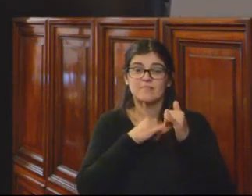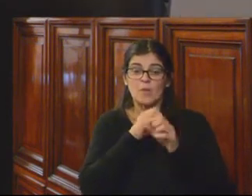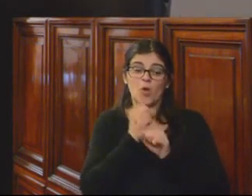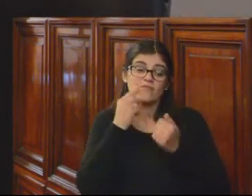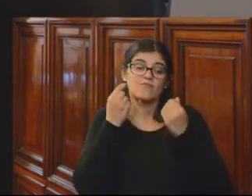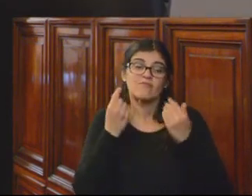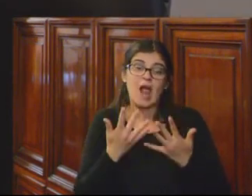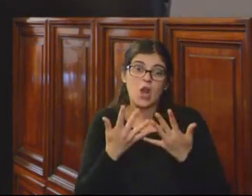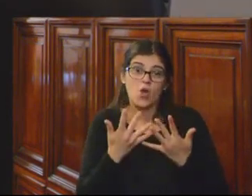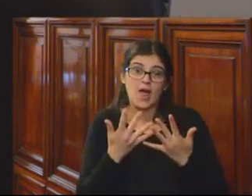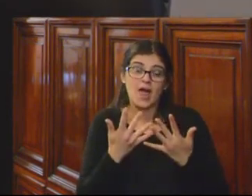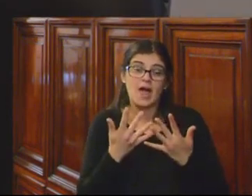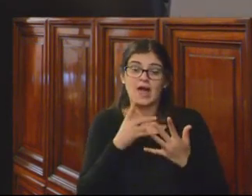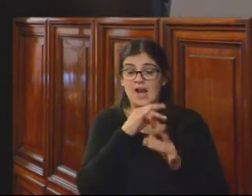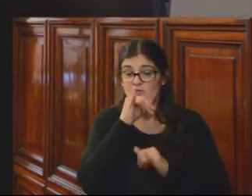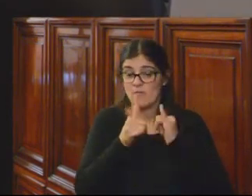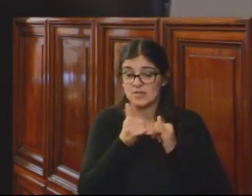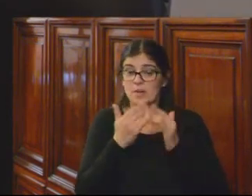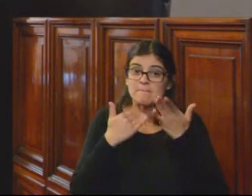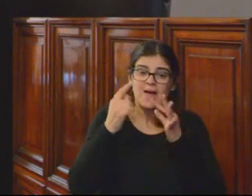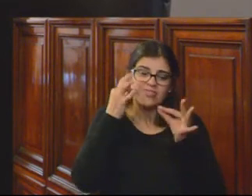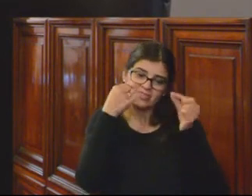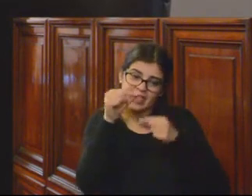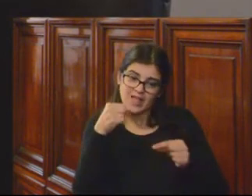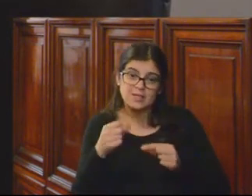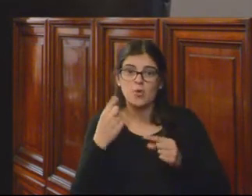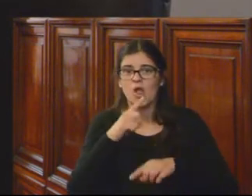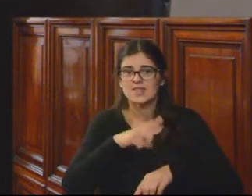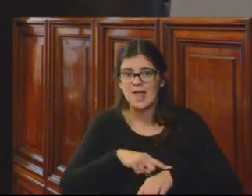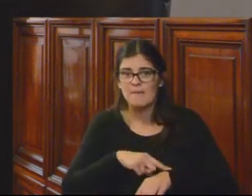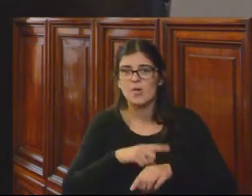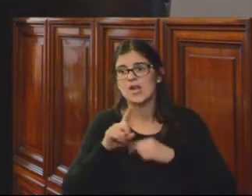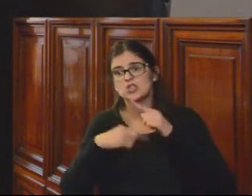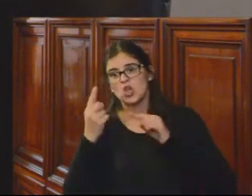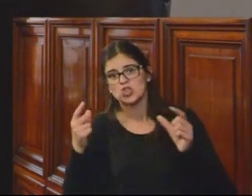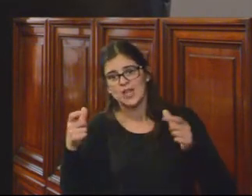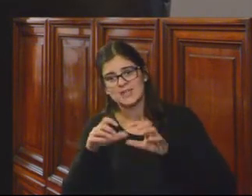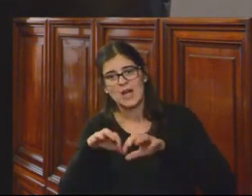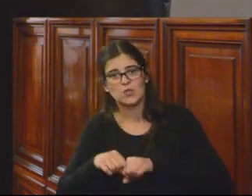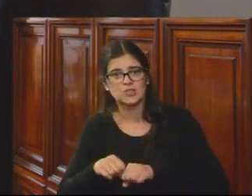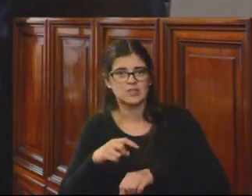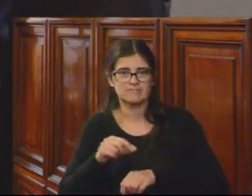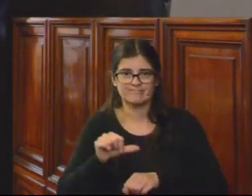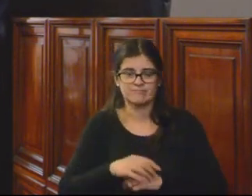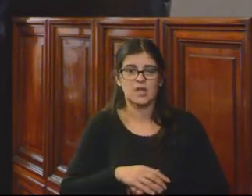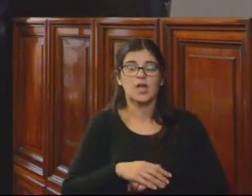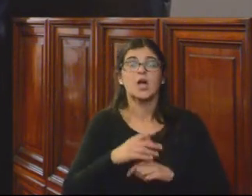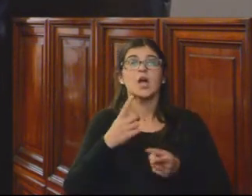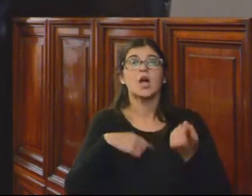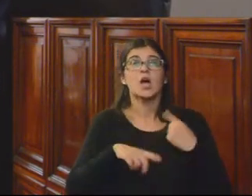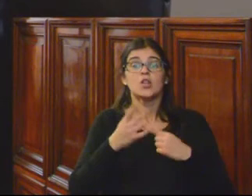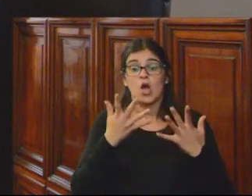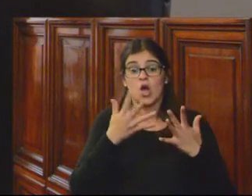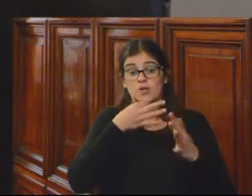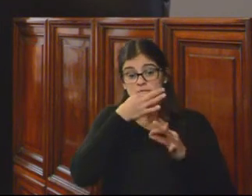valorar esa información con mayor detalle. Lo que pasa es que es el tiempo y las otras audiencias que siguen, sino encantado. La palabra